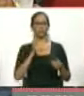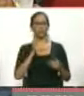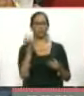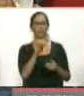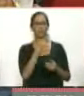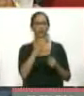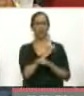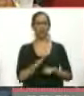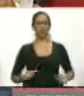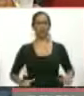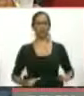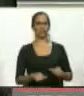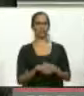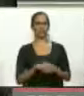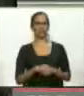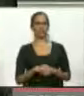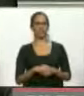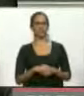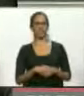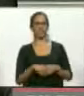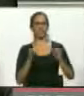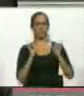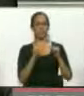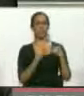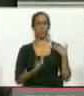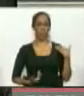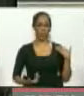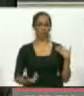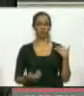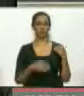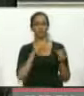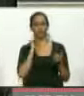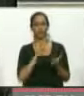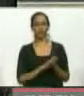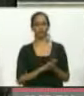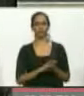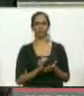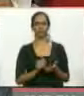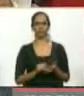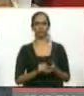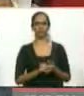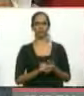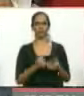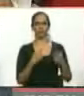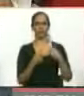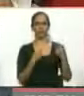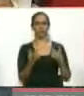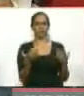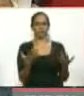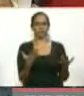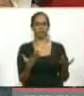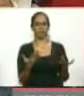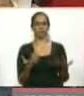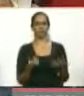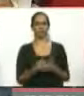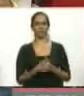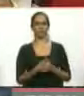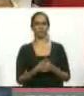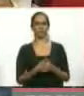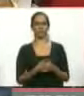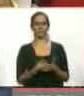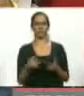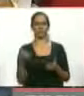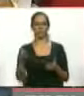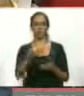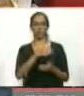creen lo mismo dueño del negocio murió murió con una cosa de la mano porque estaba con sus